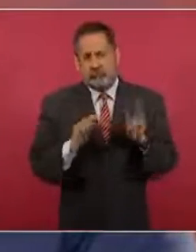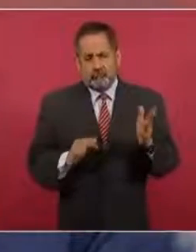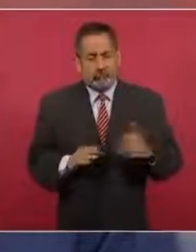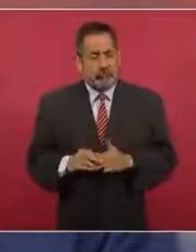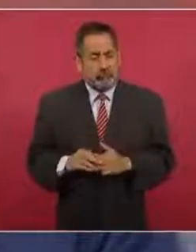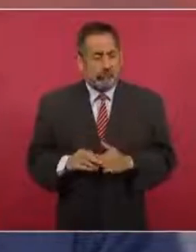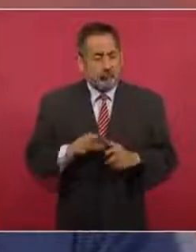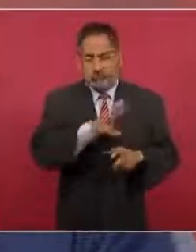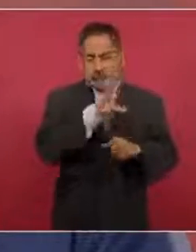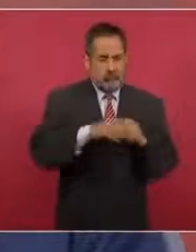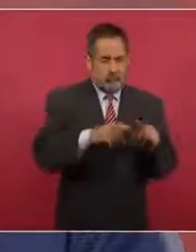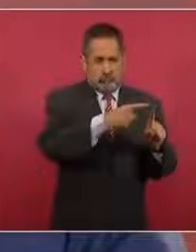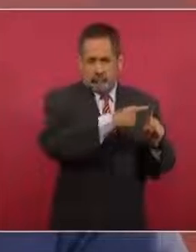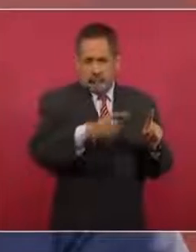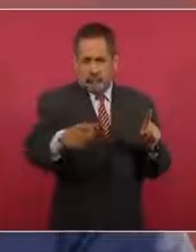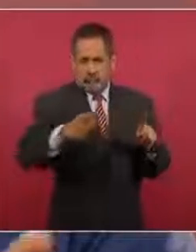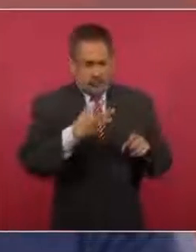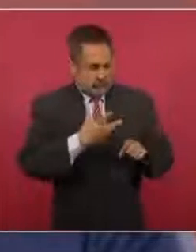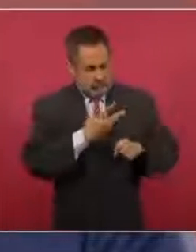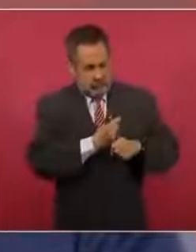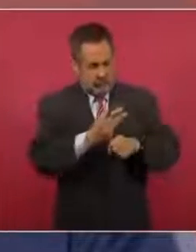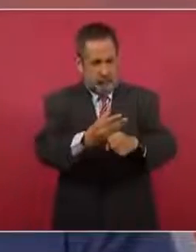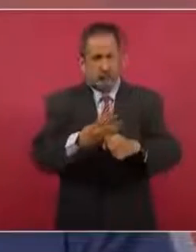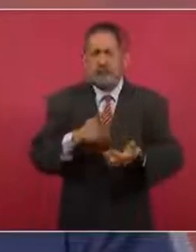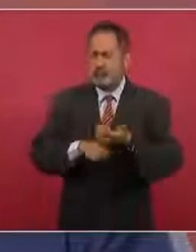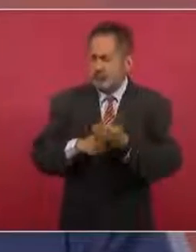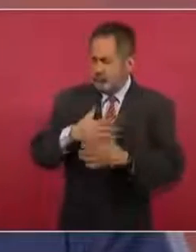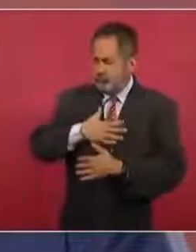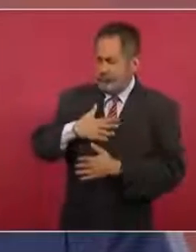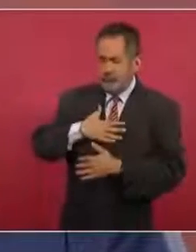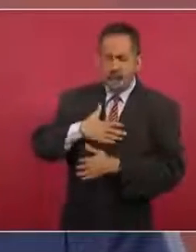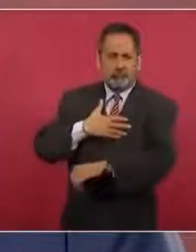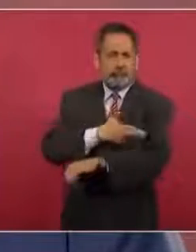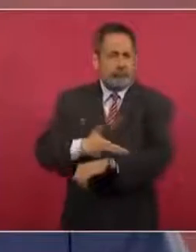de todo el tramo de la obra,